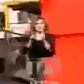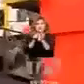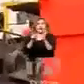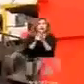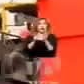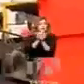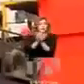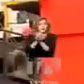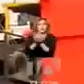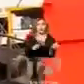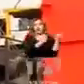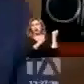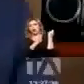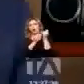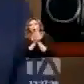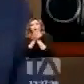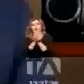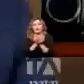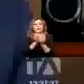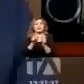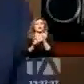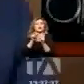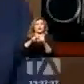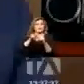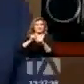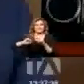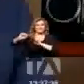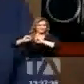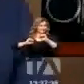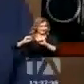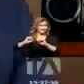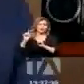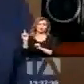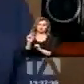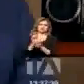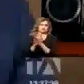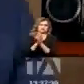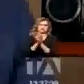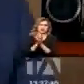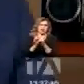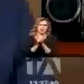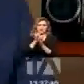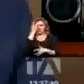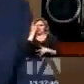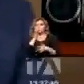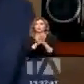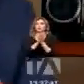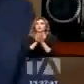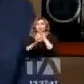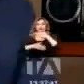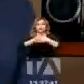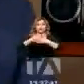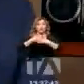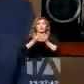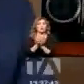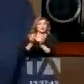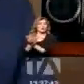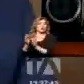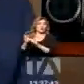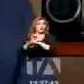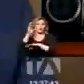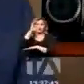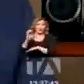en buques de carga ni cruceros. No se ha paralizado, nosotros estamos trabajando continuamente en todos los puertos del país. Lo que sí hemos hecho